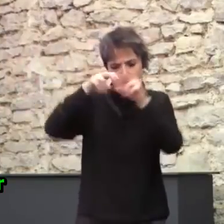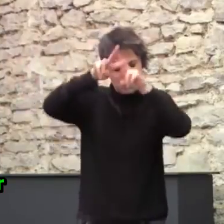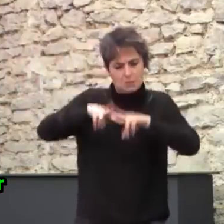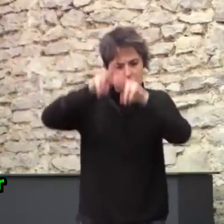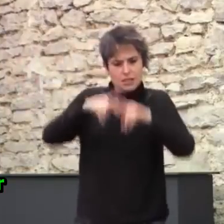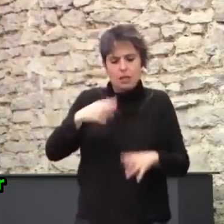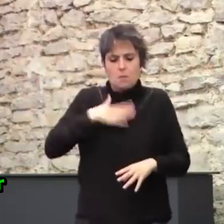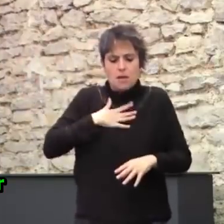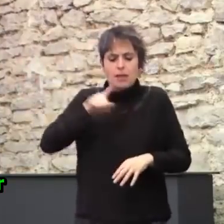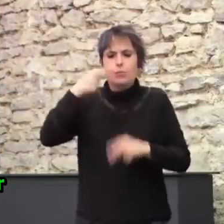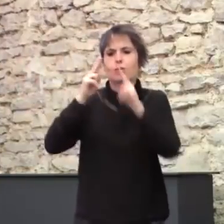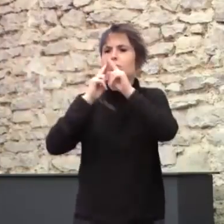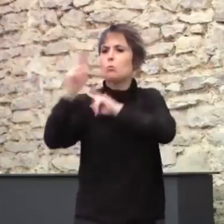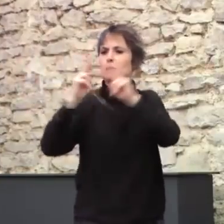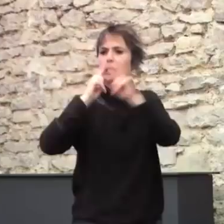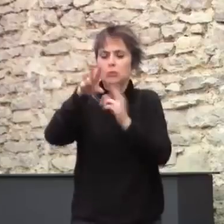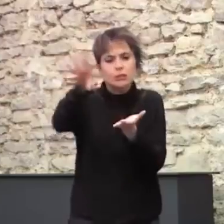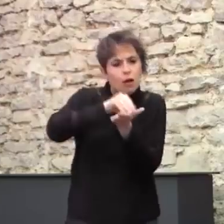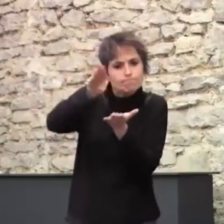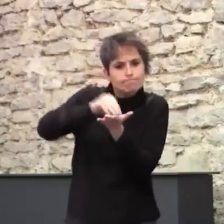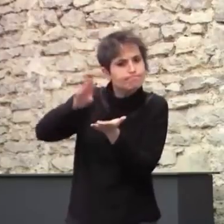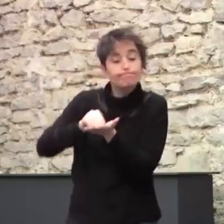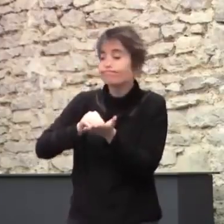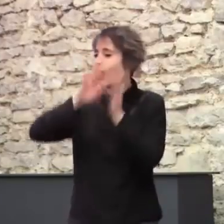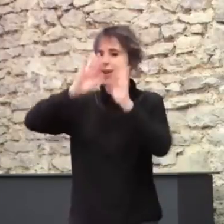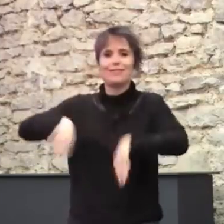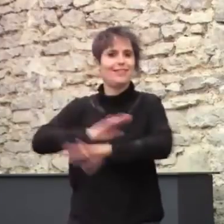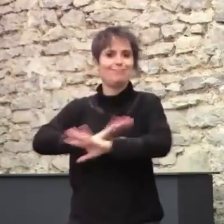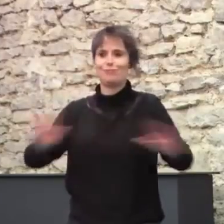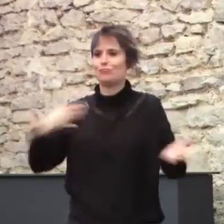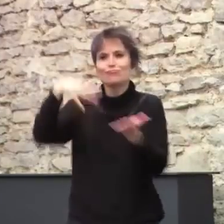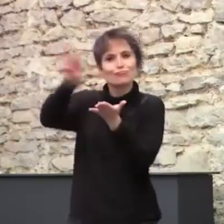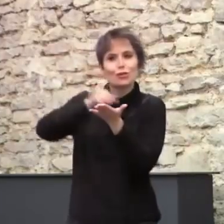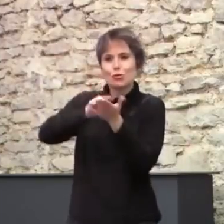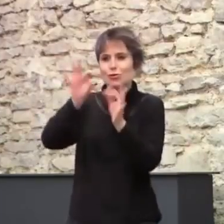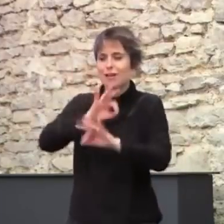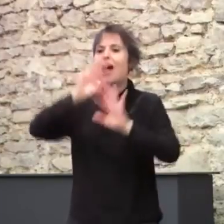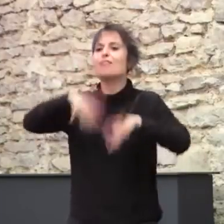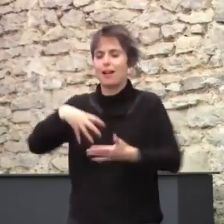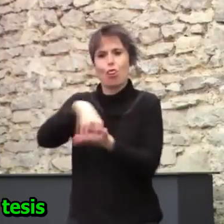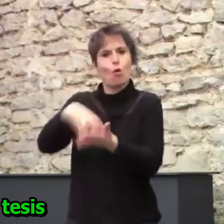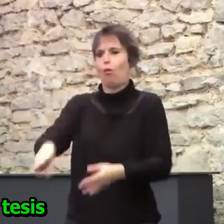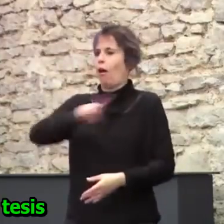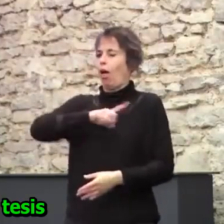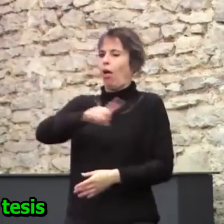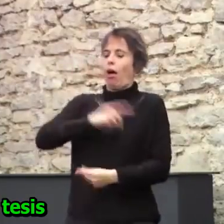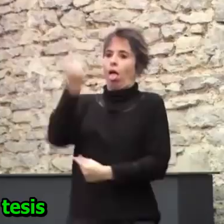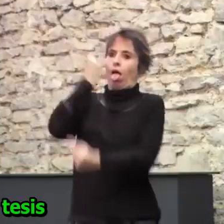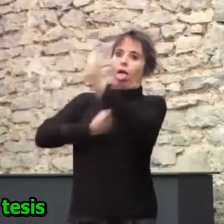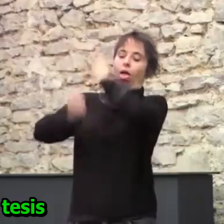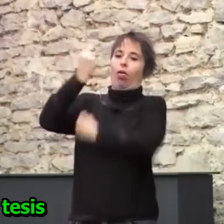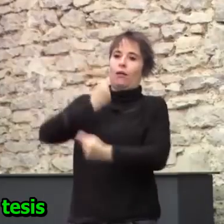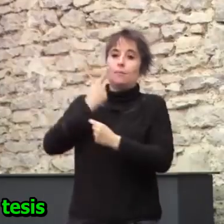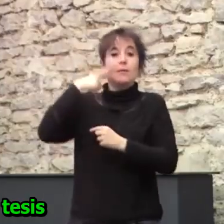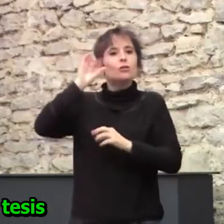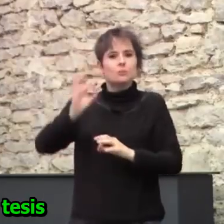con una serie de respuestas y al final no, al final me quedé casi con más preguntas, ¿no? Lo que sí tuve